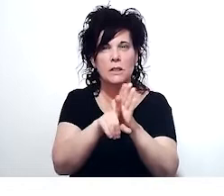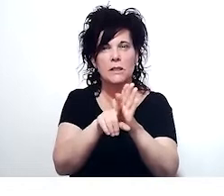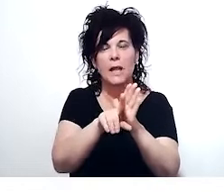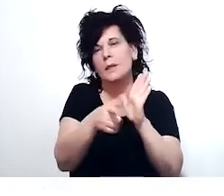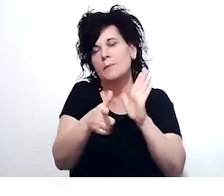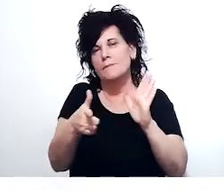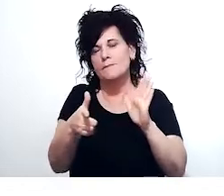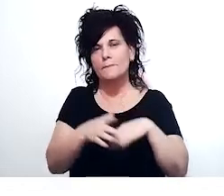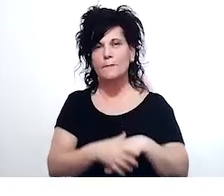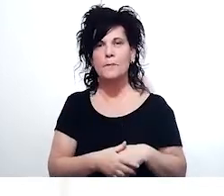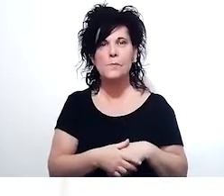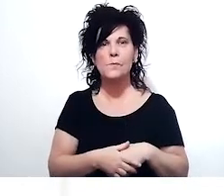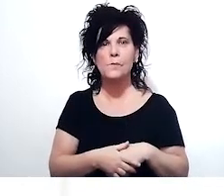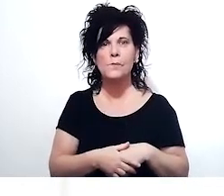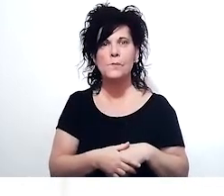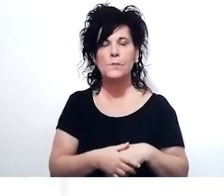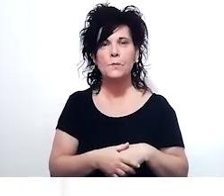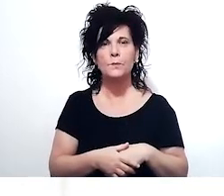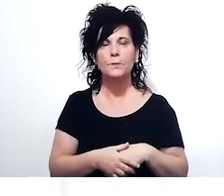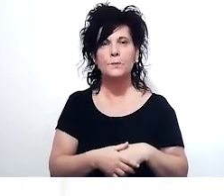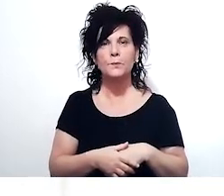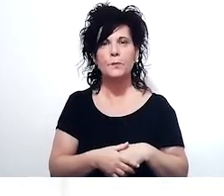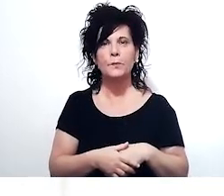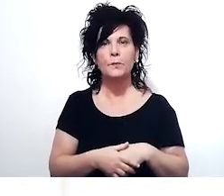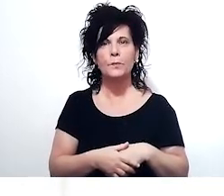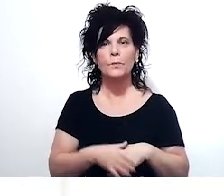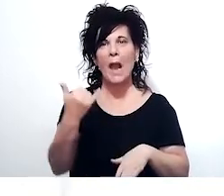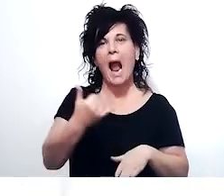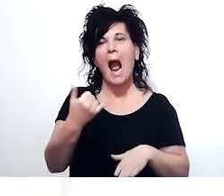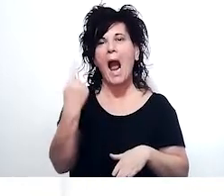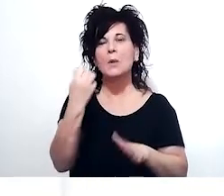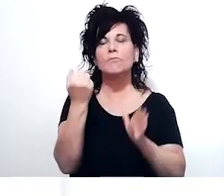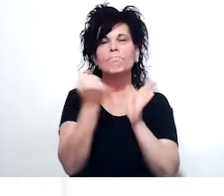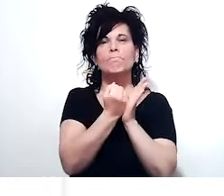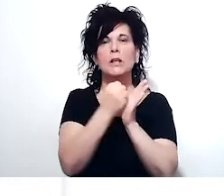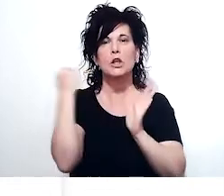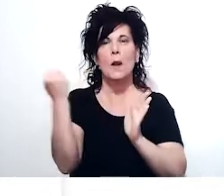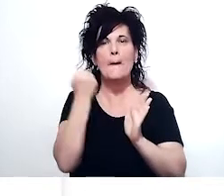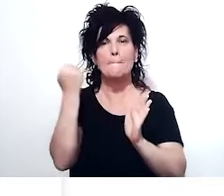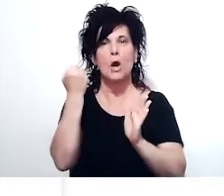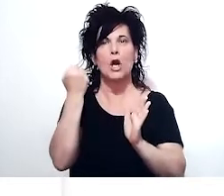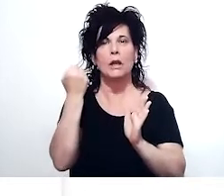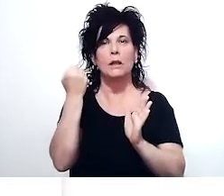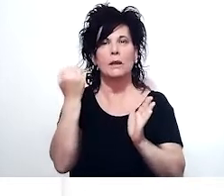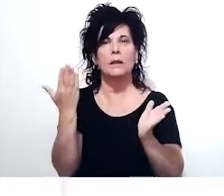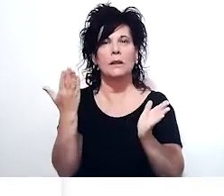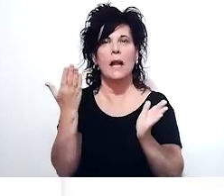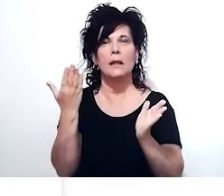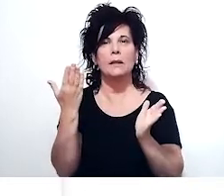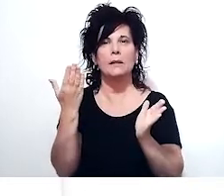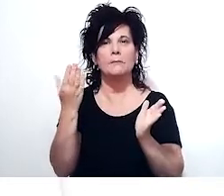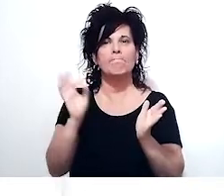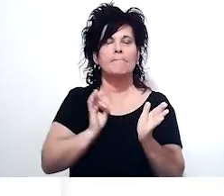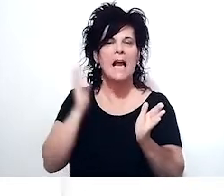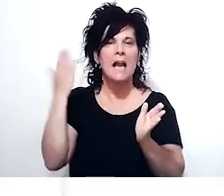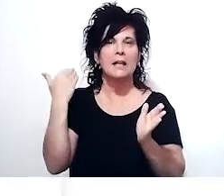de hacer leyes de privacidad. Eh, hay un hito importante en la historia de la